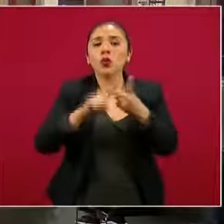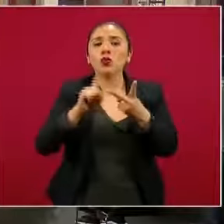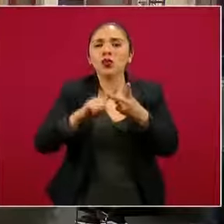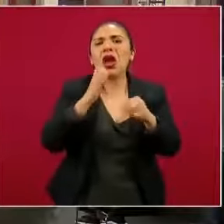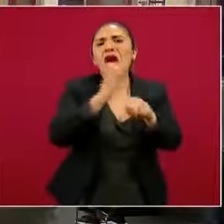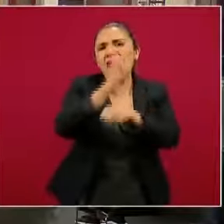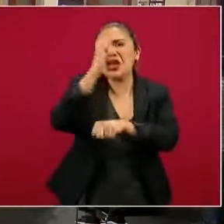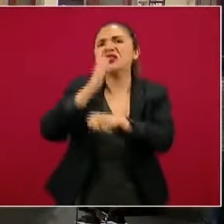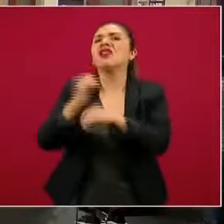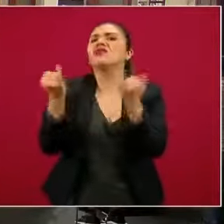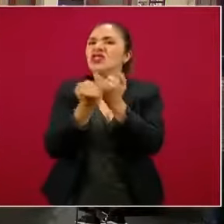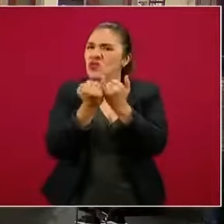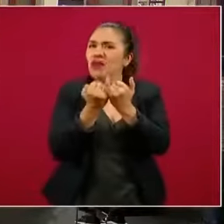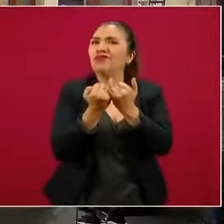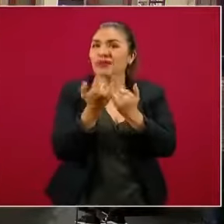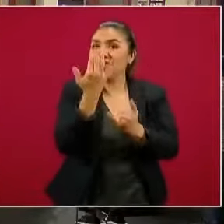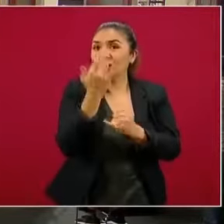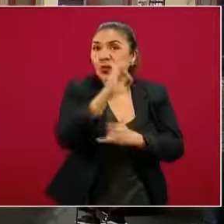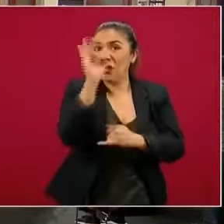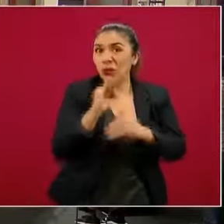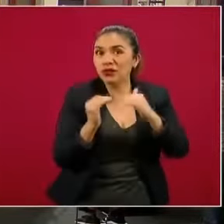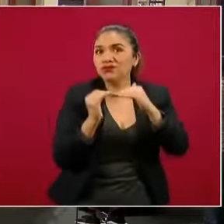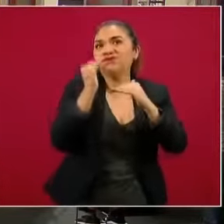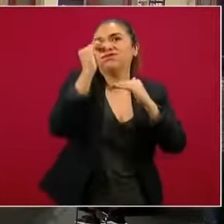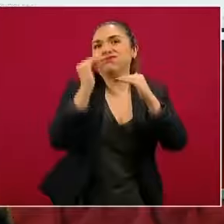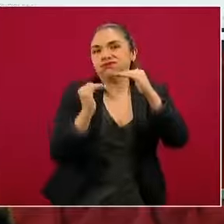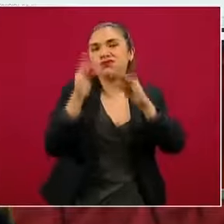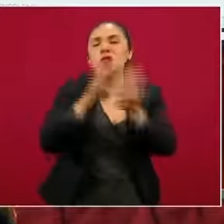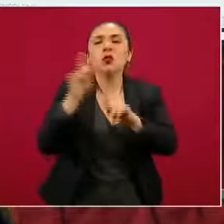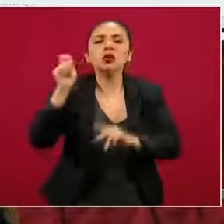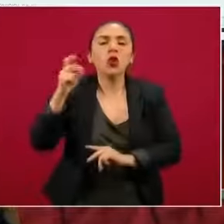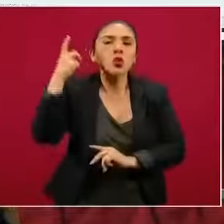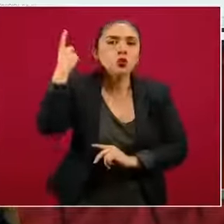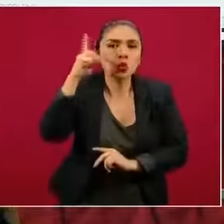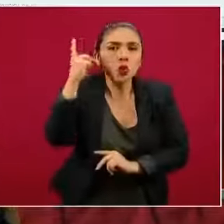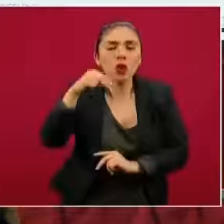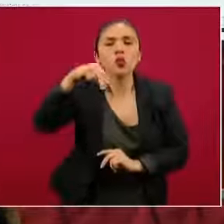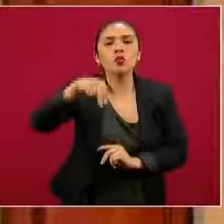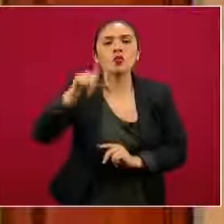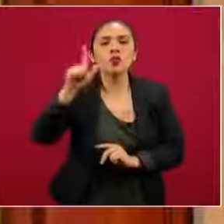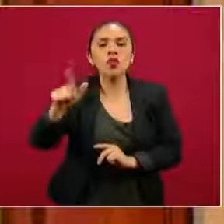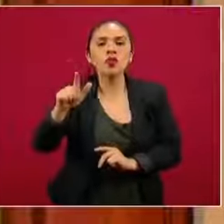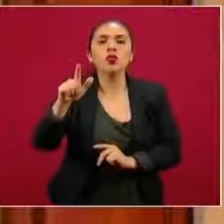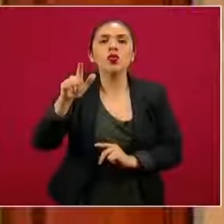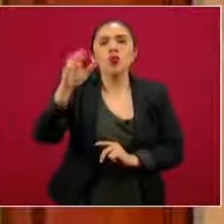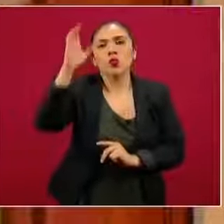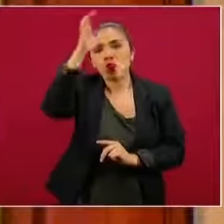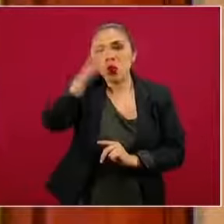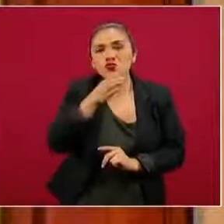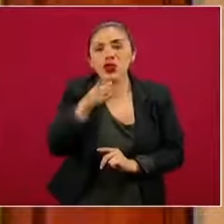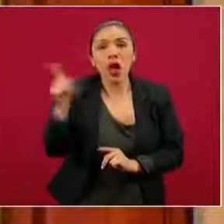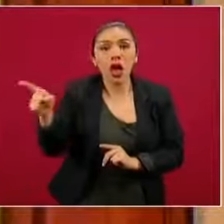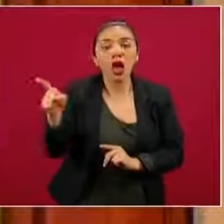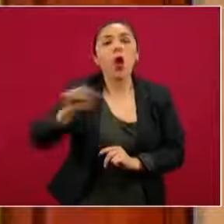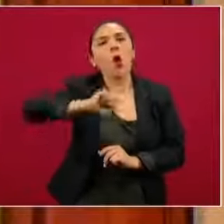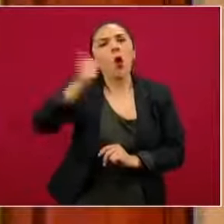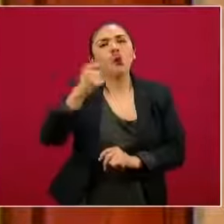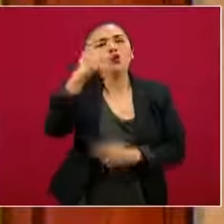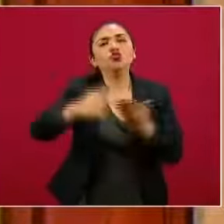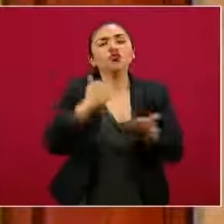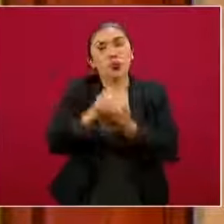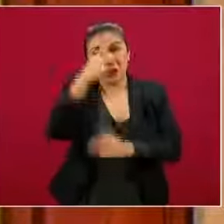que también están por encima del 50%, como son Durango, Nuevo León y Coahuila, y una Ciudad de